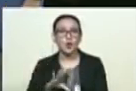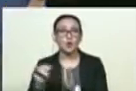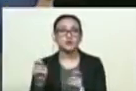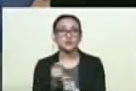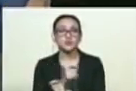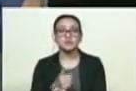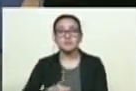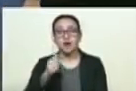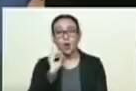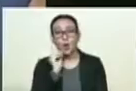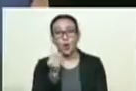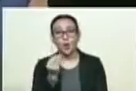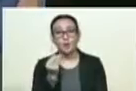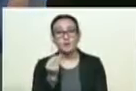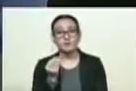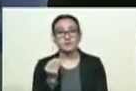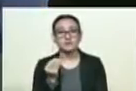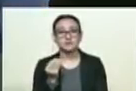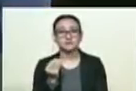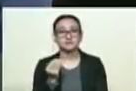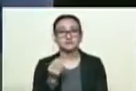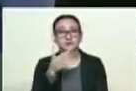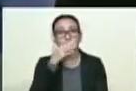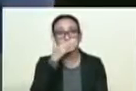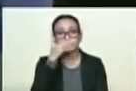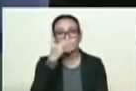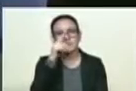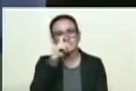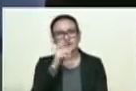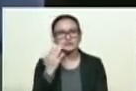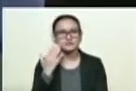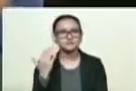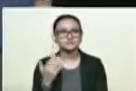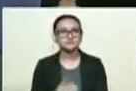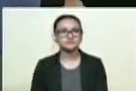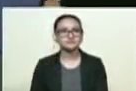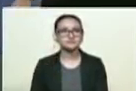constituyente más joven del país. ¿Qué edad tienes tú, David?